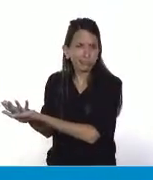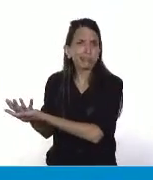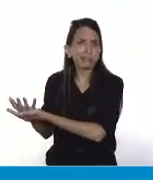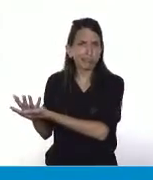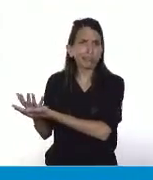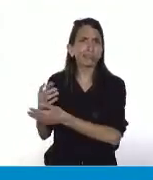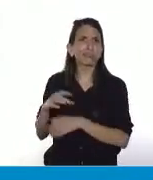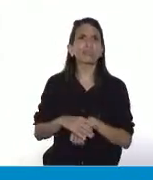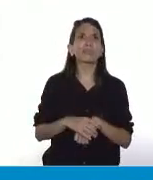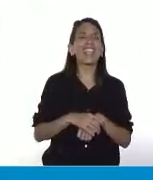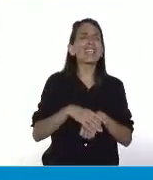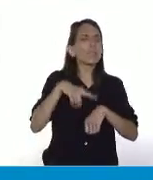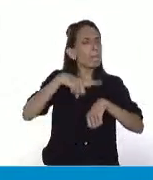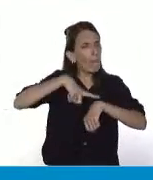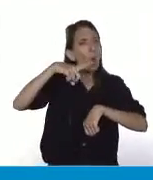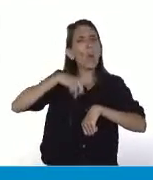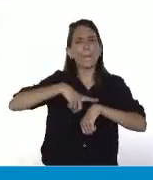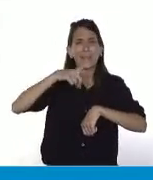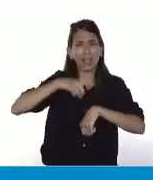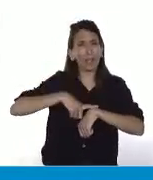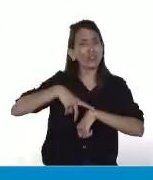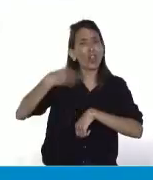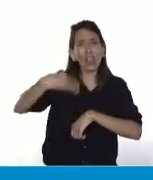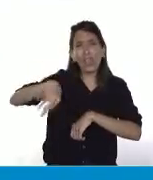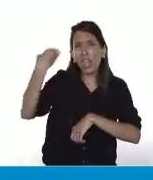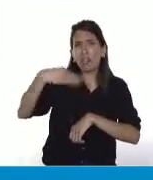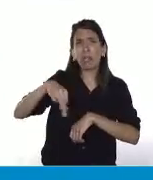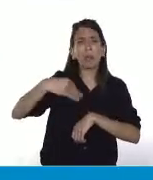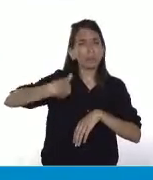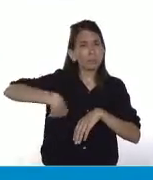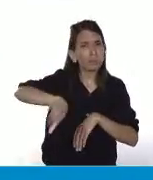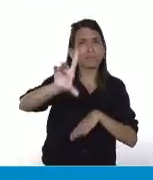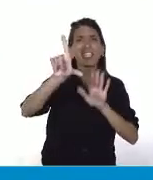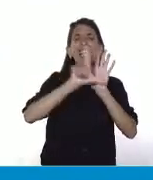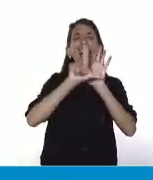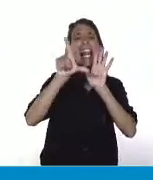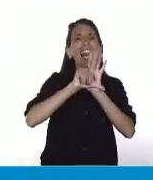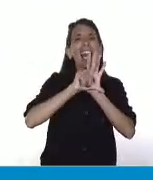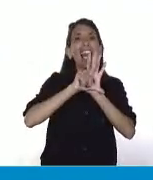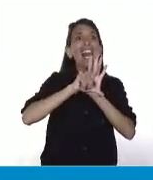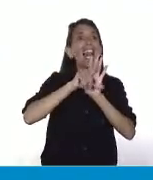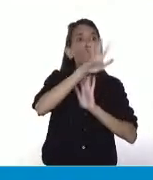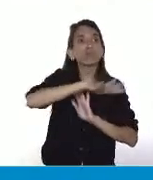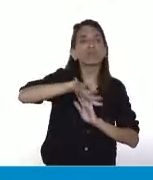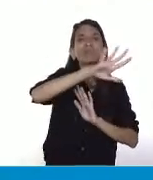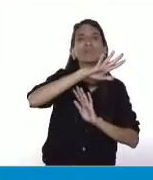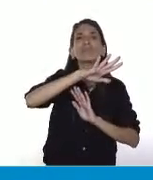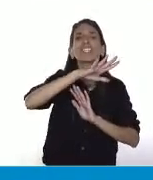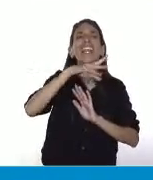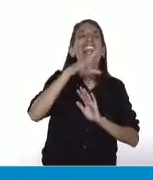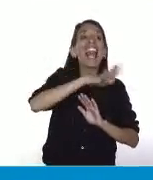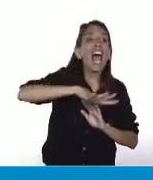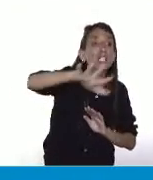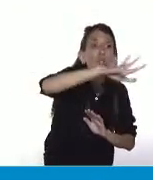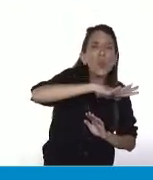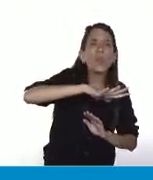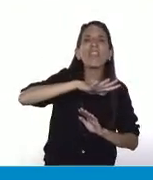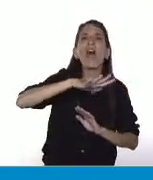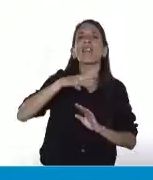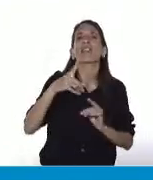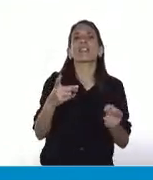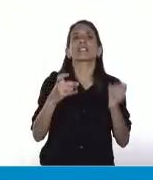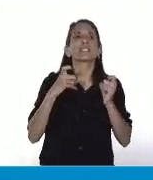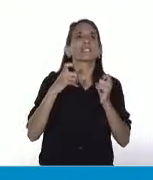de una ley esta tasa de capitalidad que la ciudad tanto necesita. Una ciudad que